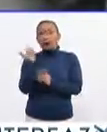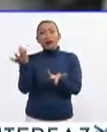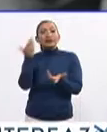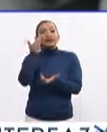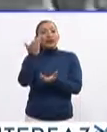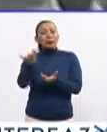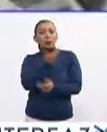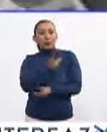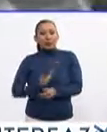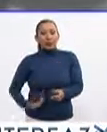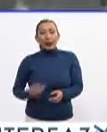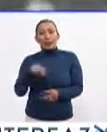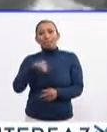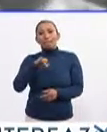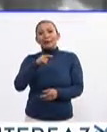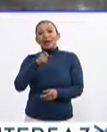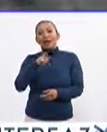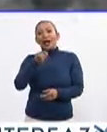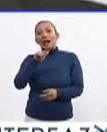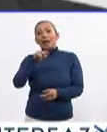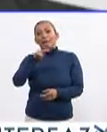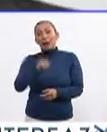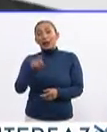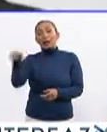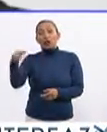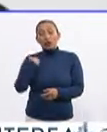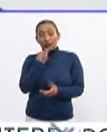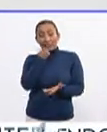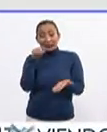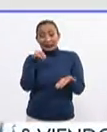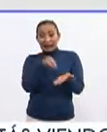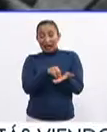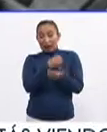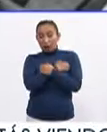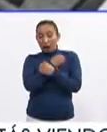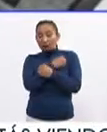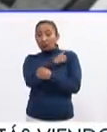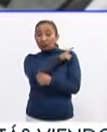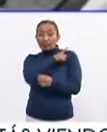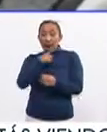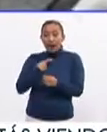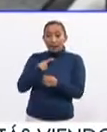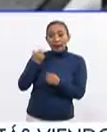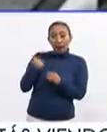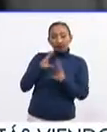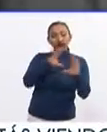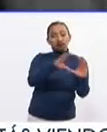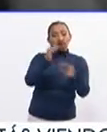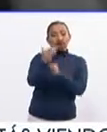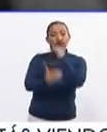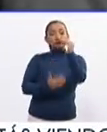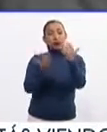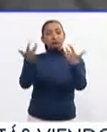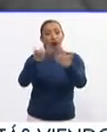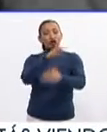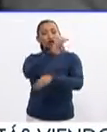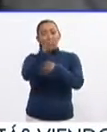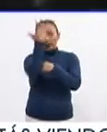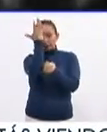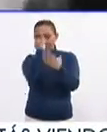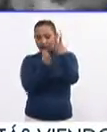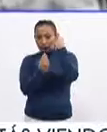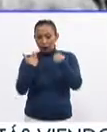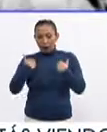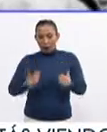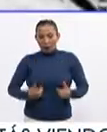el periodo del presidente Miguel Alemán Valdés, al plantear que la educación tendría que desarrollar armónicamente todas las facultades